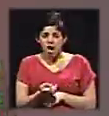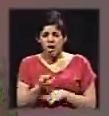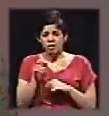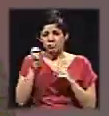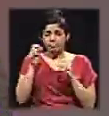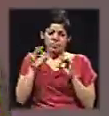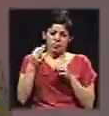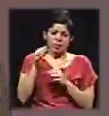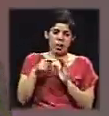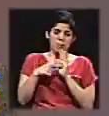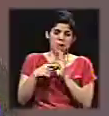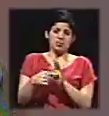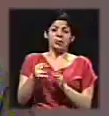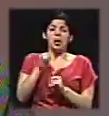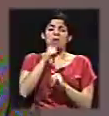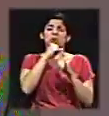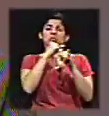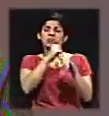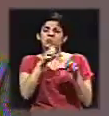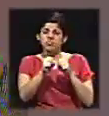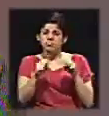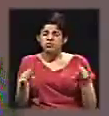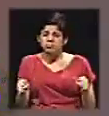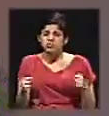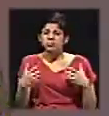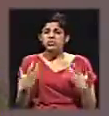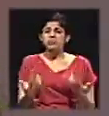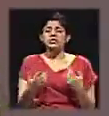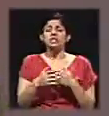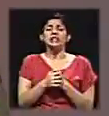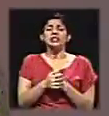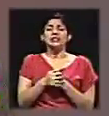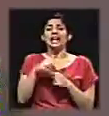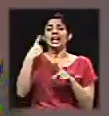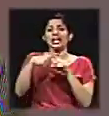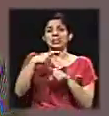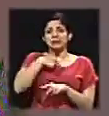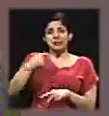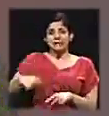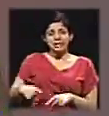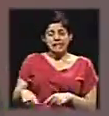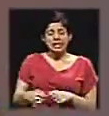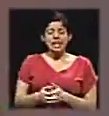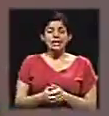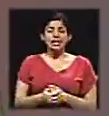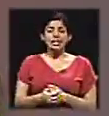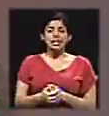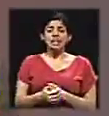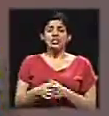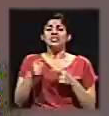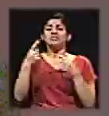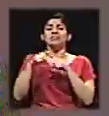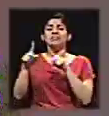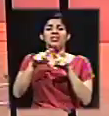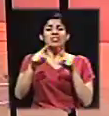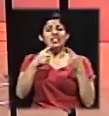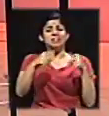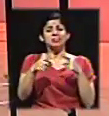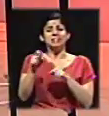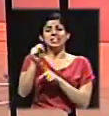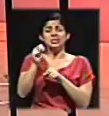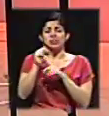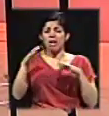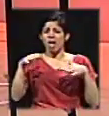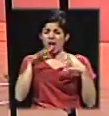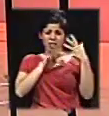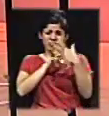manera. Las acusaciones de corrupción a los expresidentes, una serie de hechos no